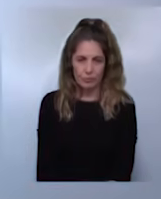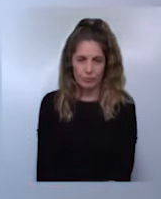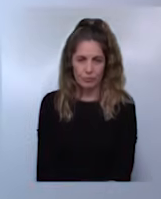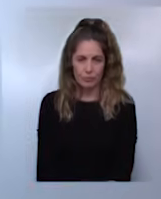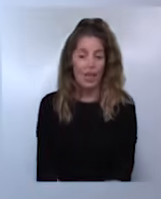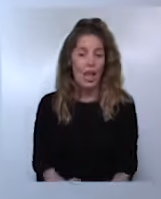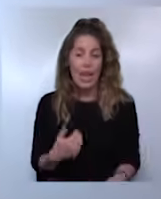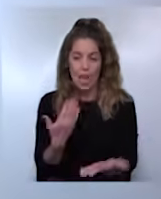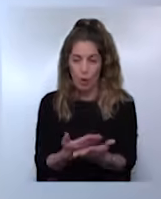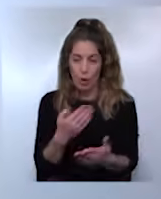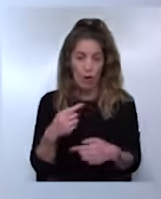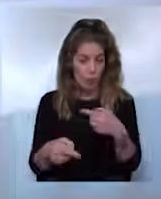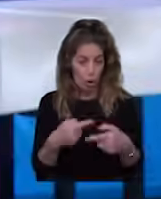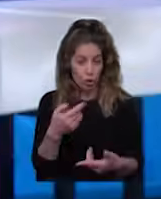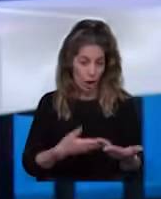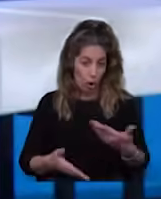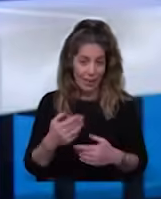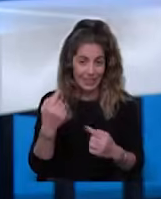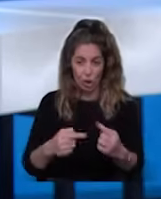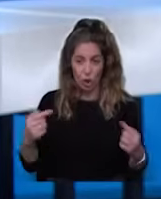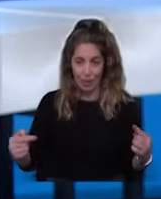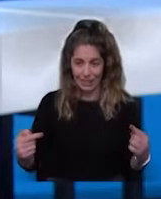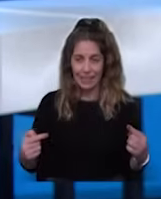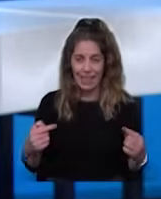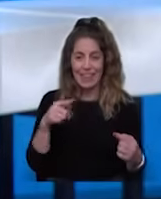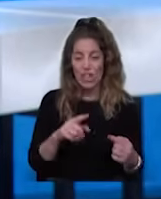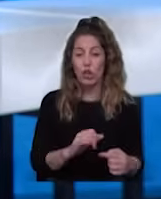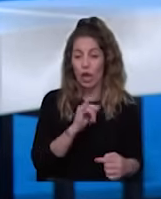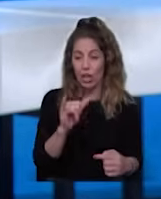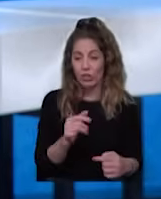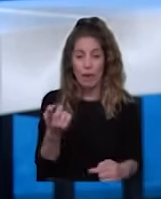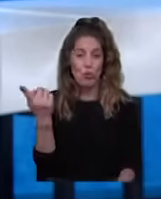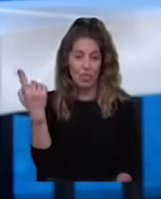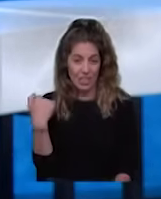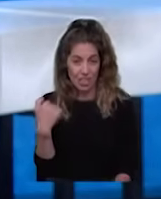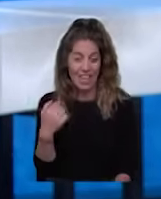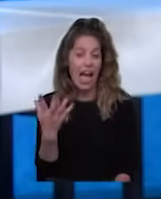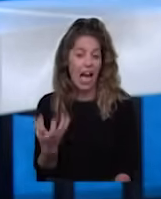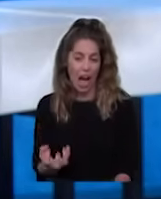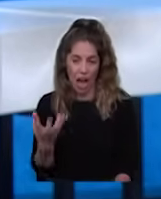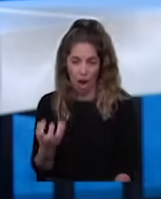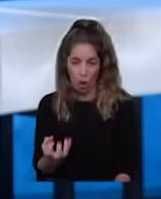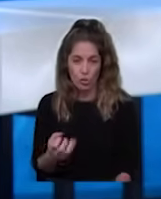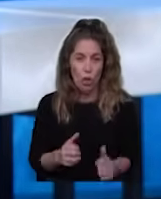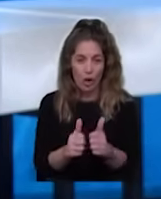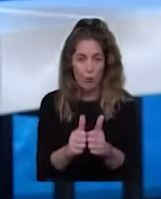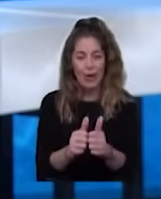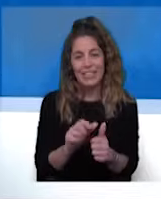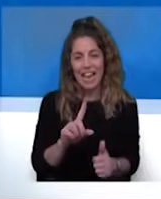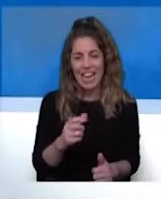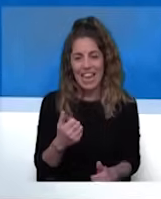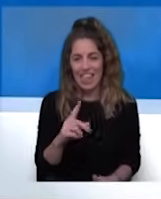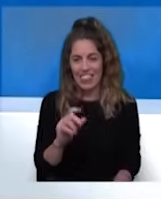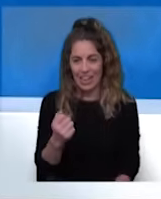y les proponemos hoy seguir compartiendo material de esto que brindamos ayer de estos audios me acompaña Antonio ladra Cómo andas